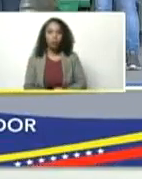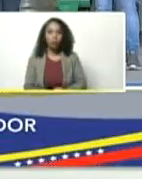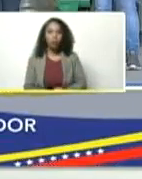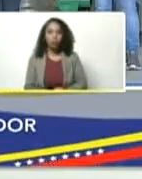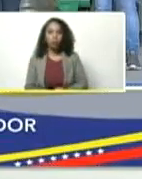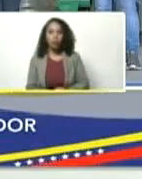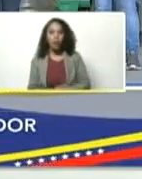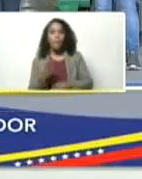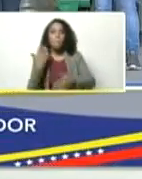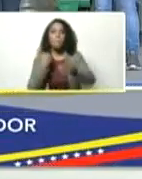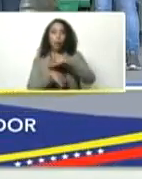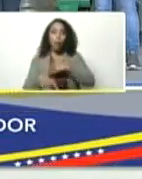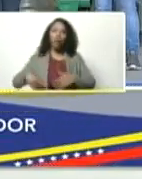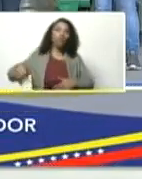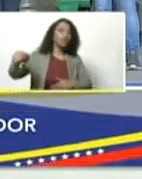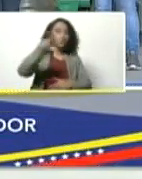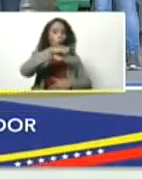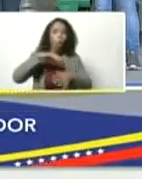Vamos a unirnos todos